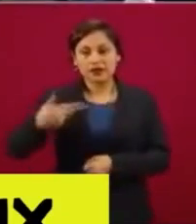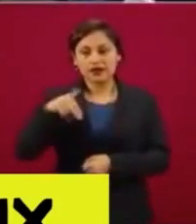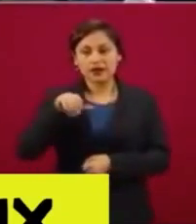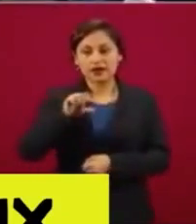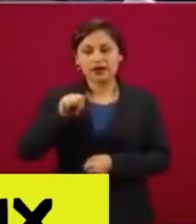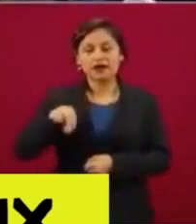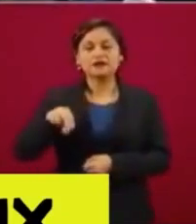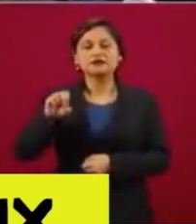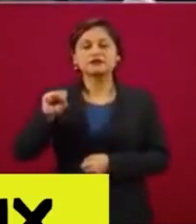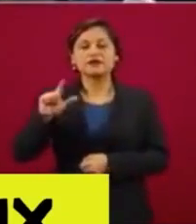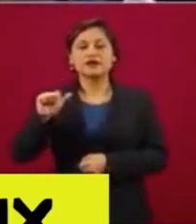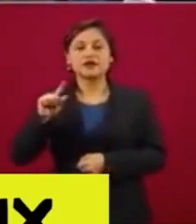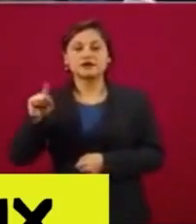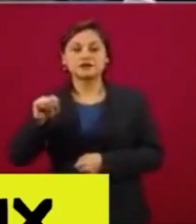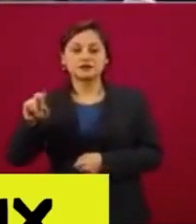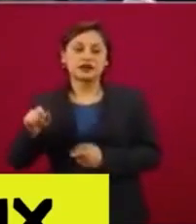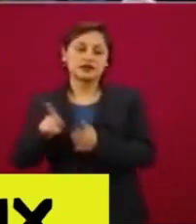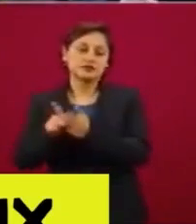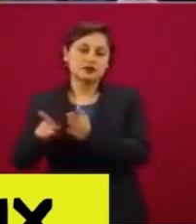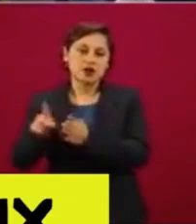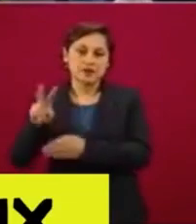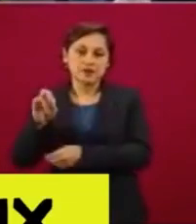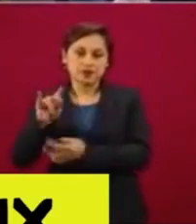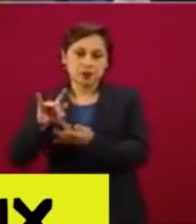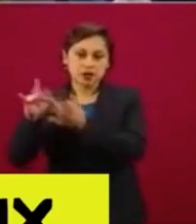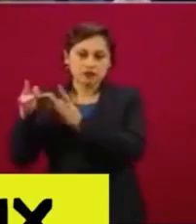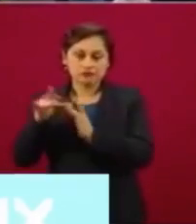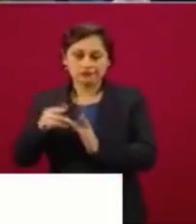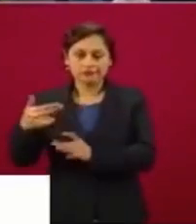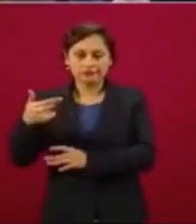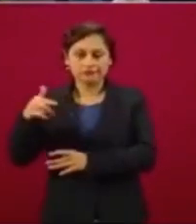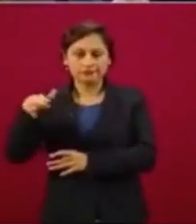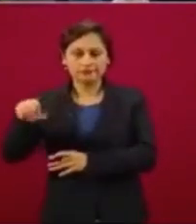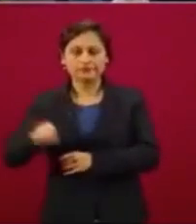Noticias, Grupo Político y Socorro Virtual. A propósito de cómo se ha comportado.